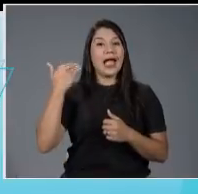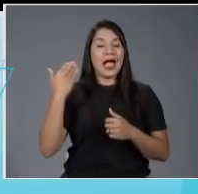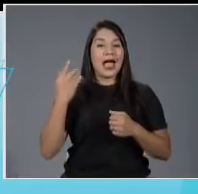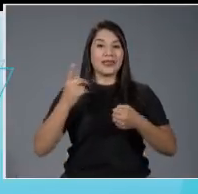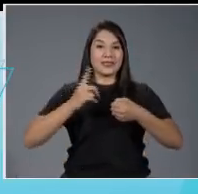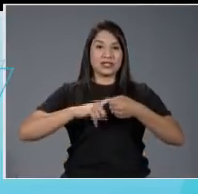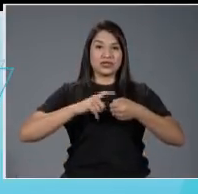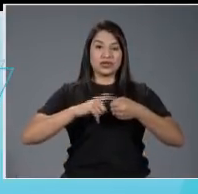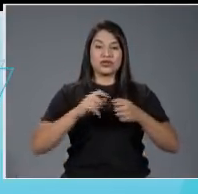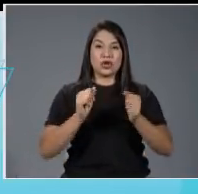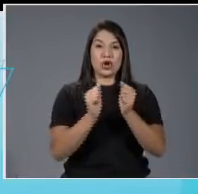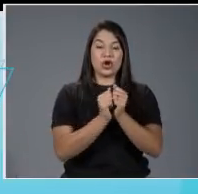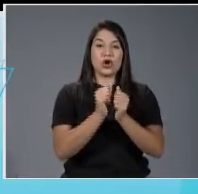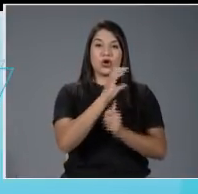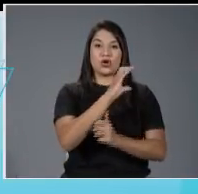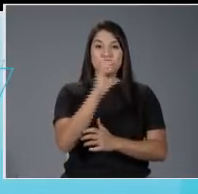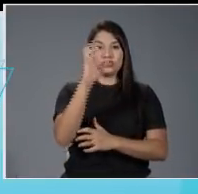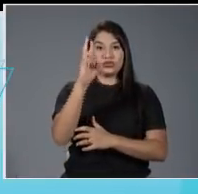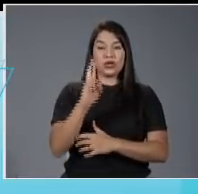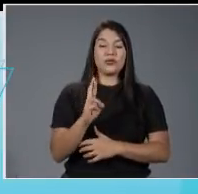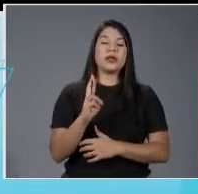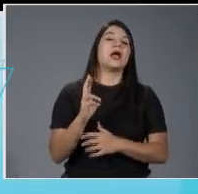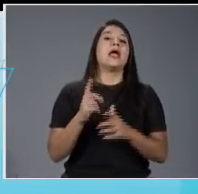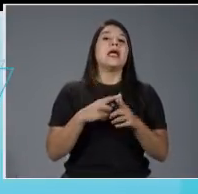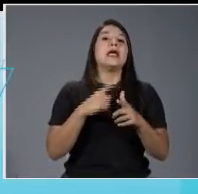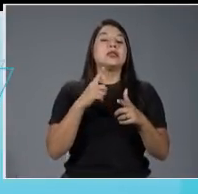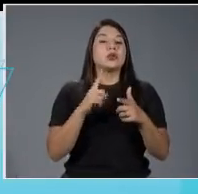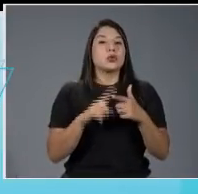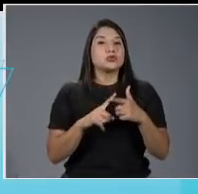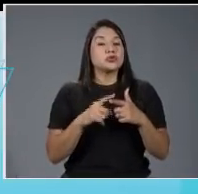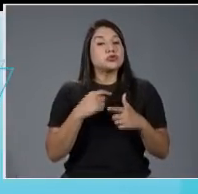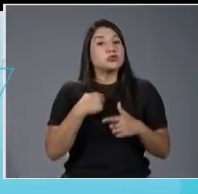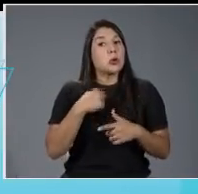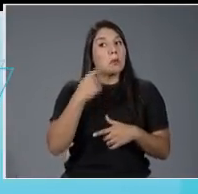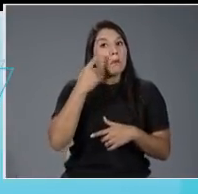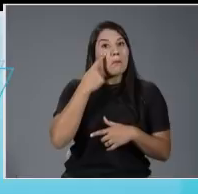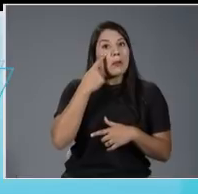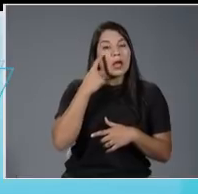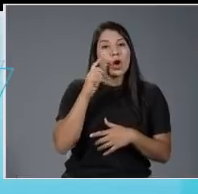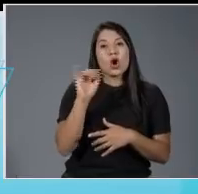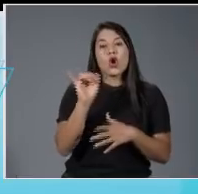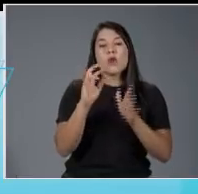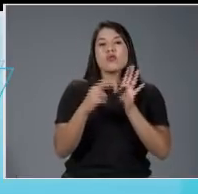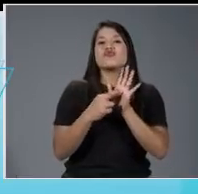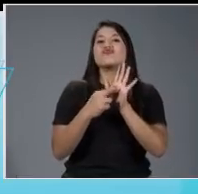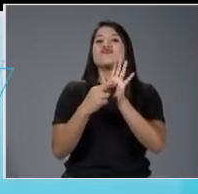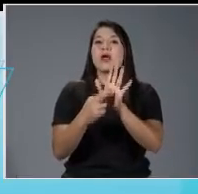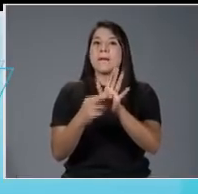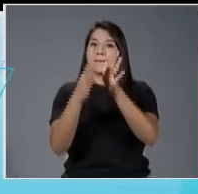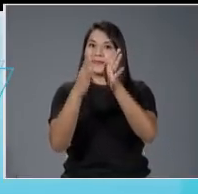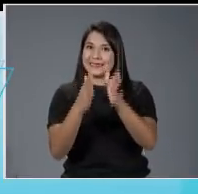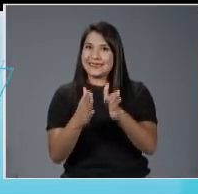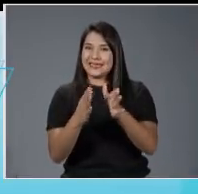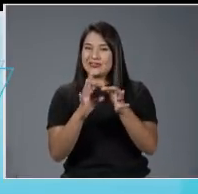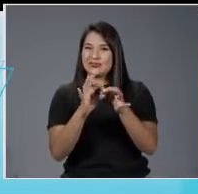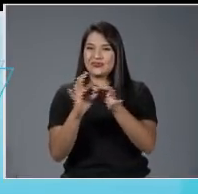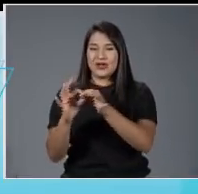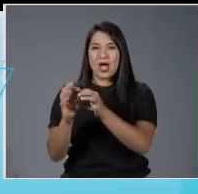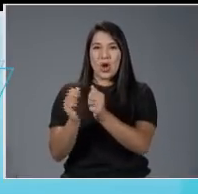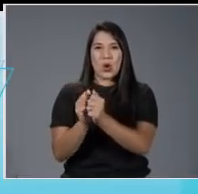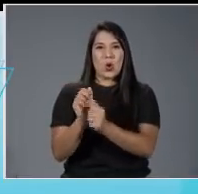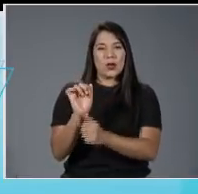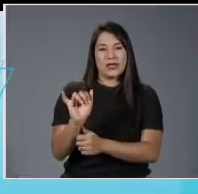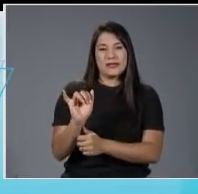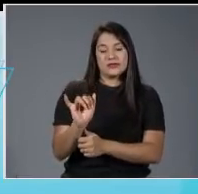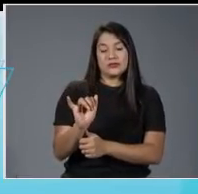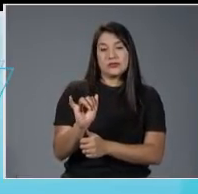experiencia, la época de don Hugo Chávez. Así que yo lo veo con una representación en esa línea, más allá de